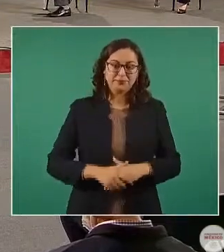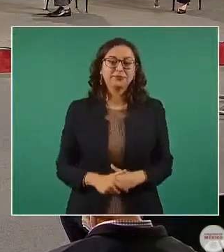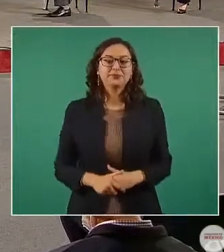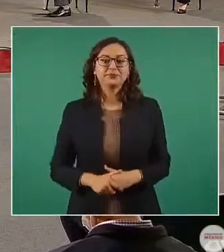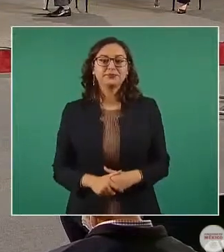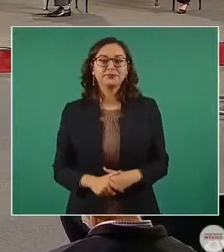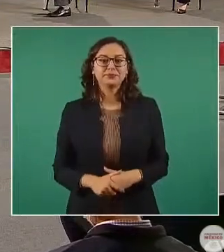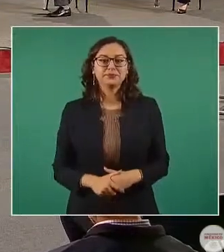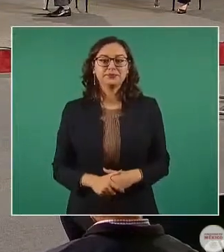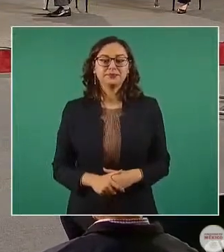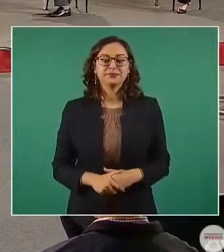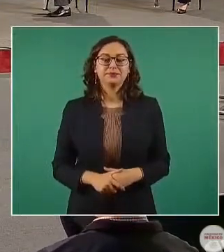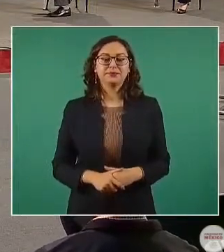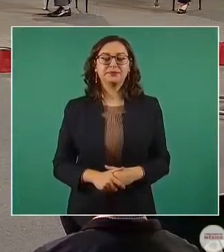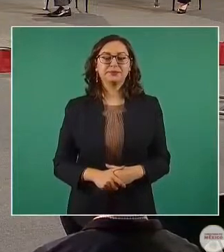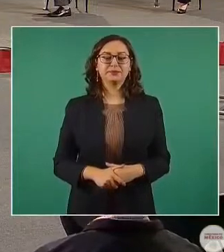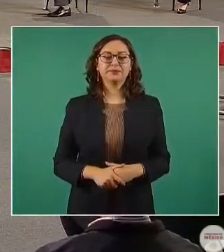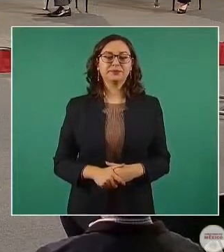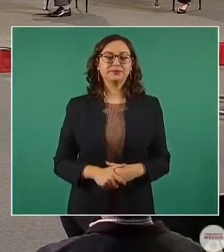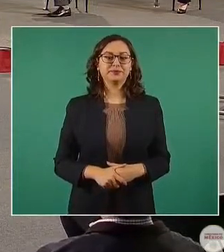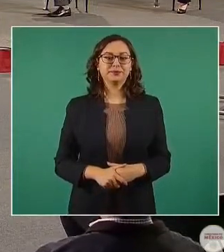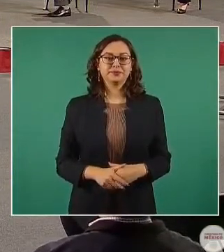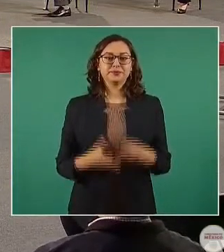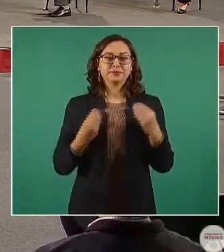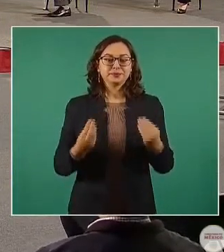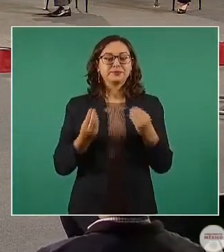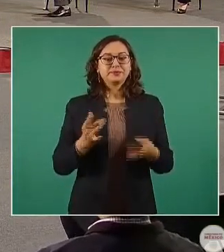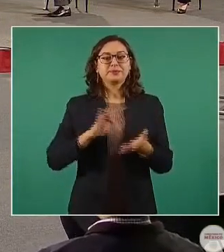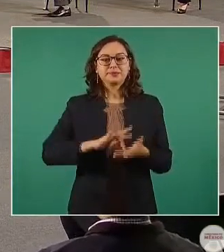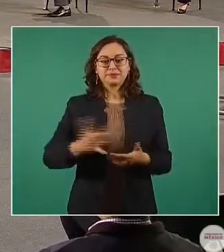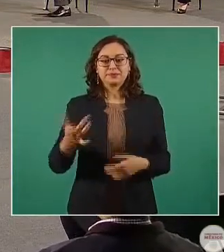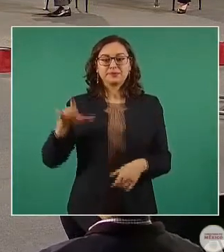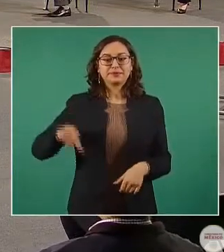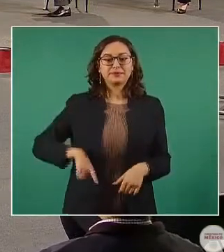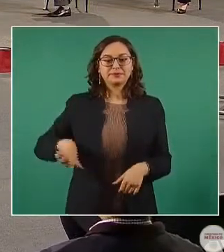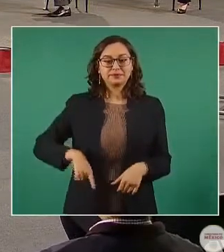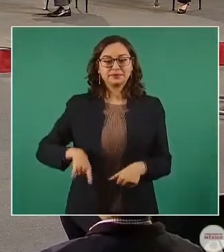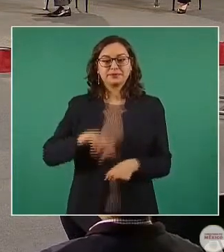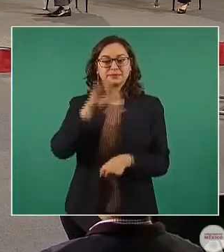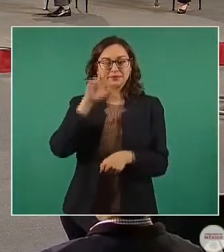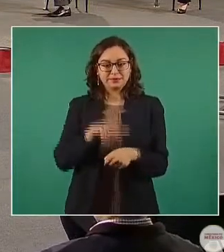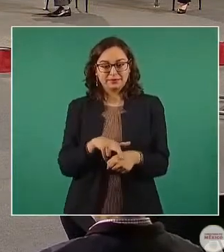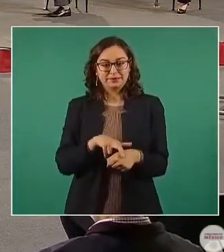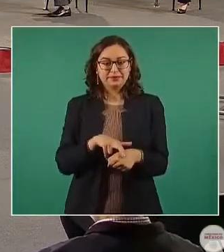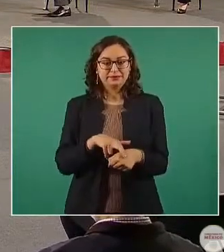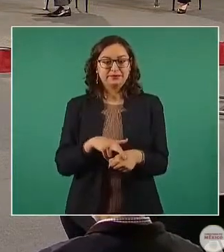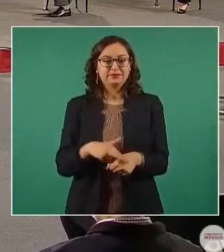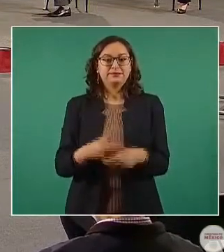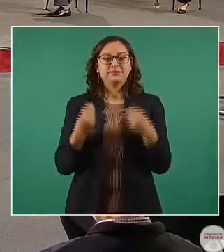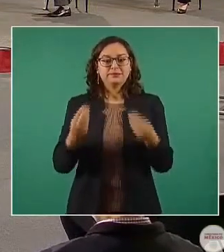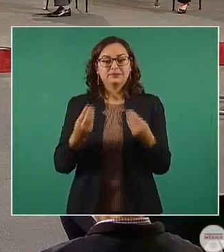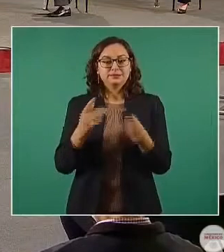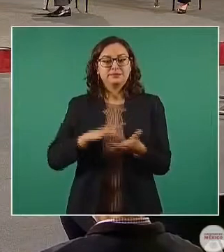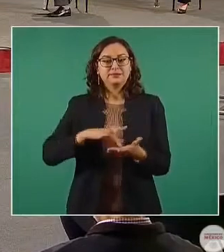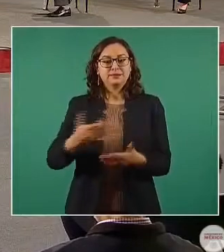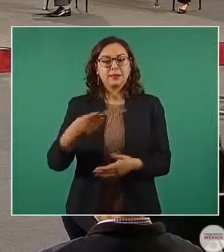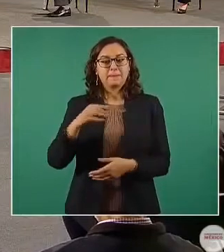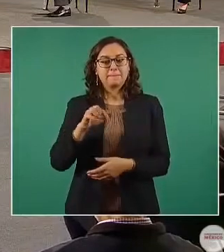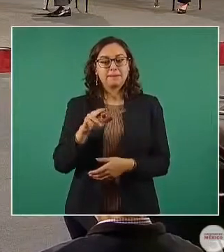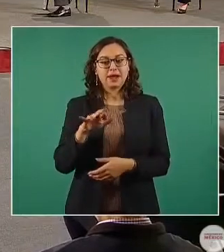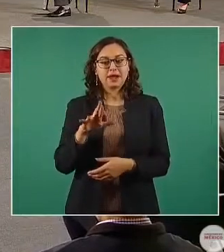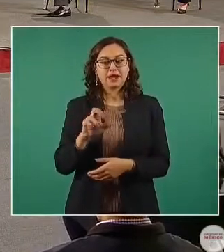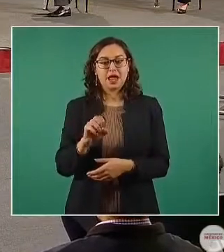Pues muchas gracias, gobernador. Muchas gracias, María Luisa.